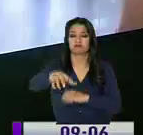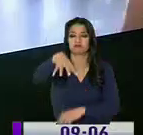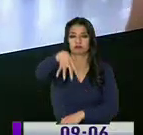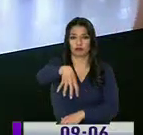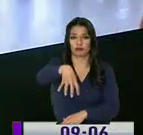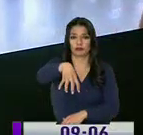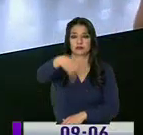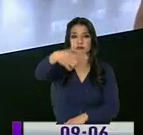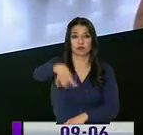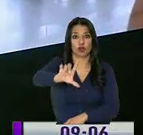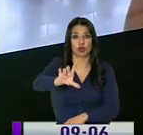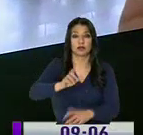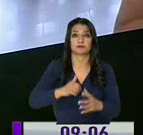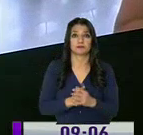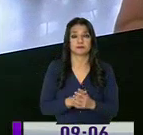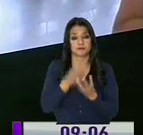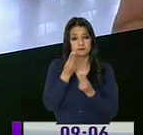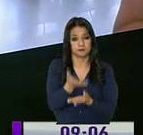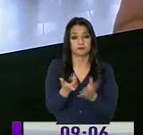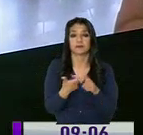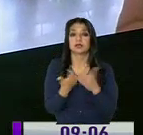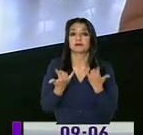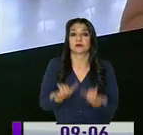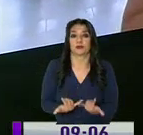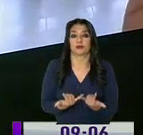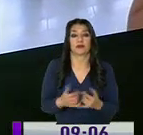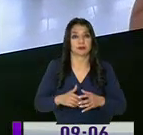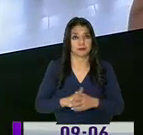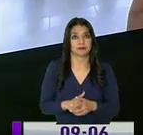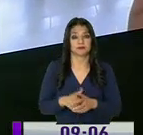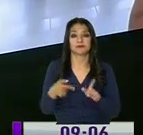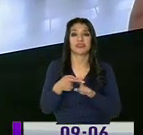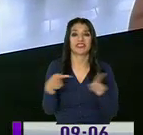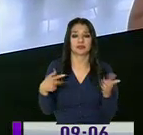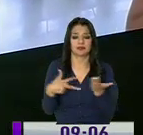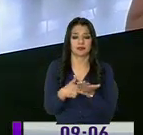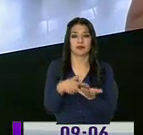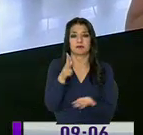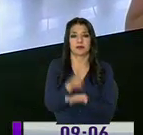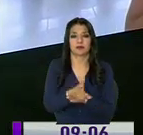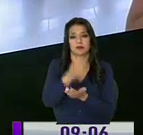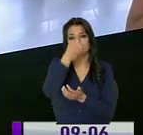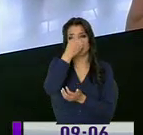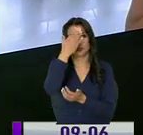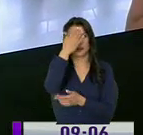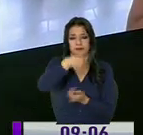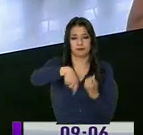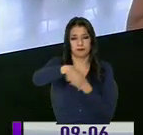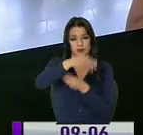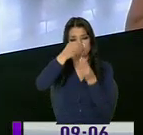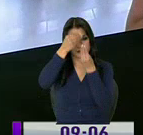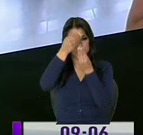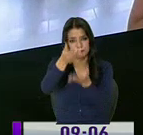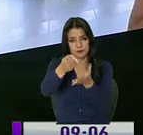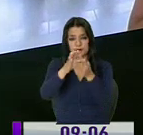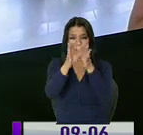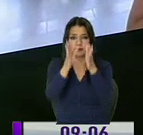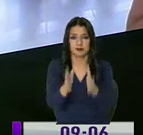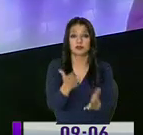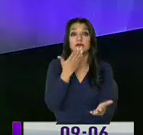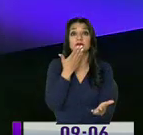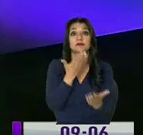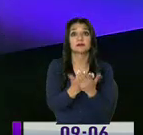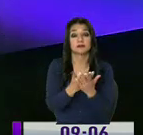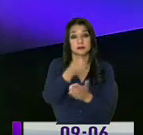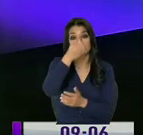de Loja. Es lo que podemos informar en esta mañana desde la terminal terrestre de Santo Domingo. Regresamos a estudios, compañeros. Gracias. En Santo